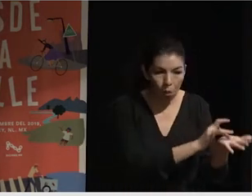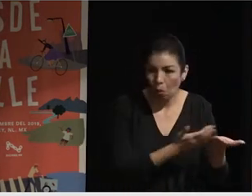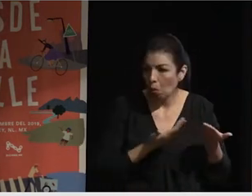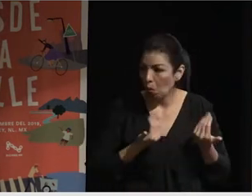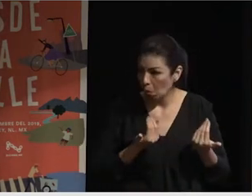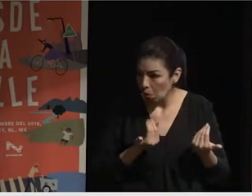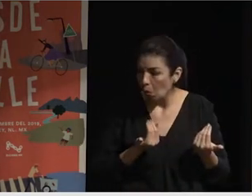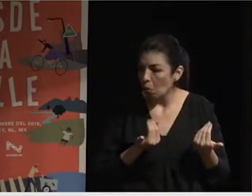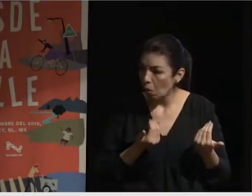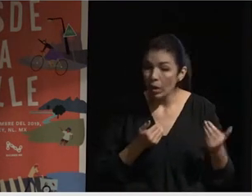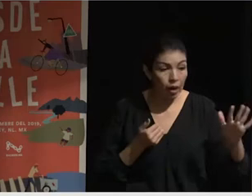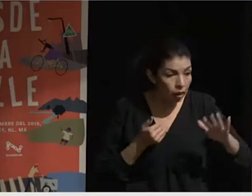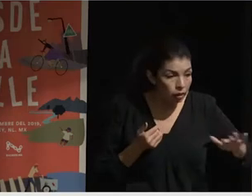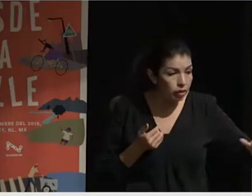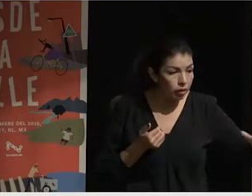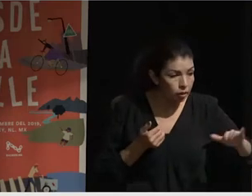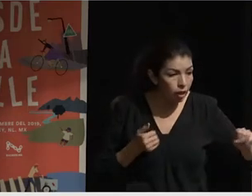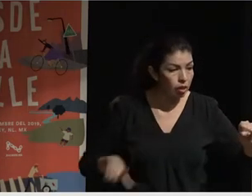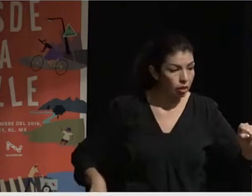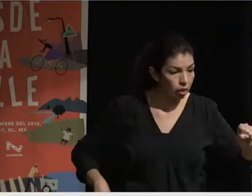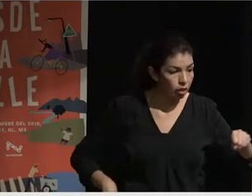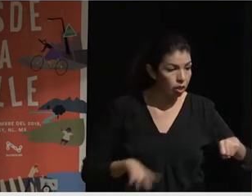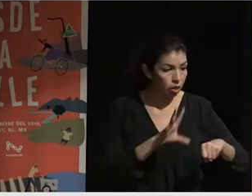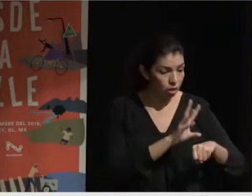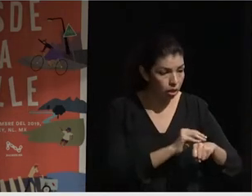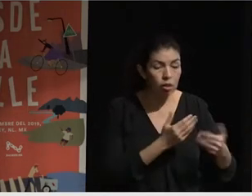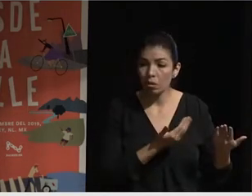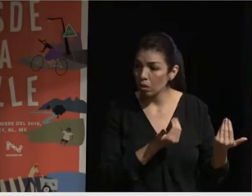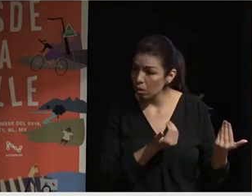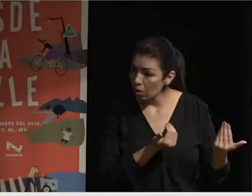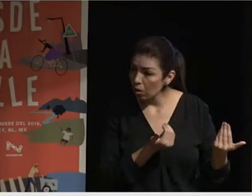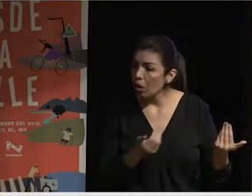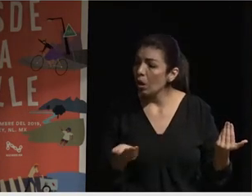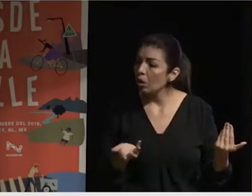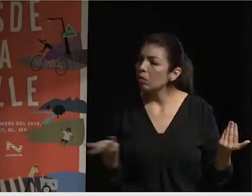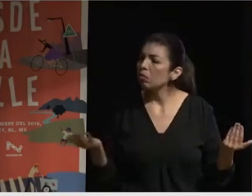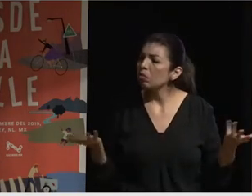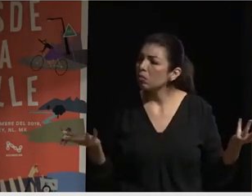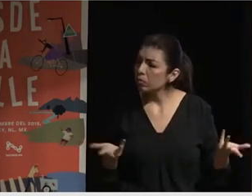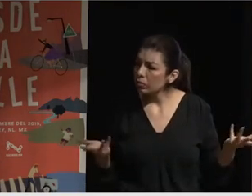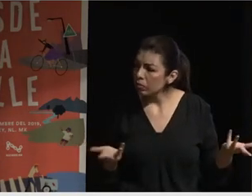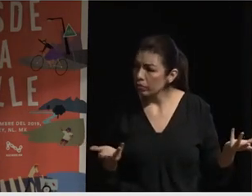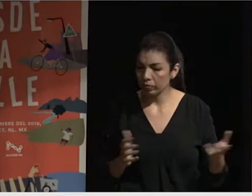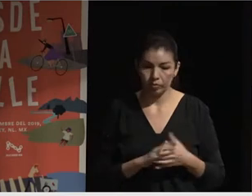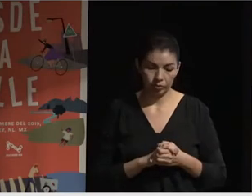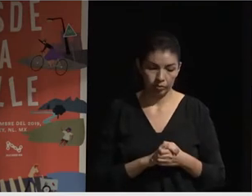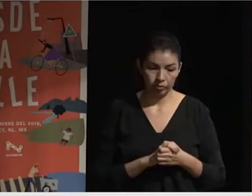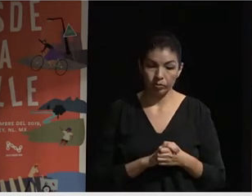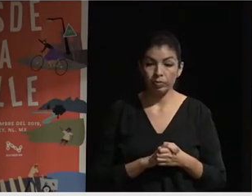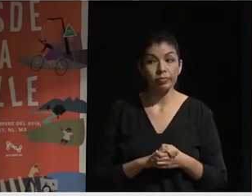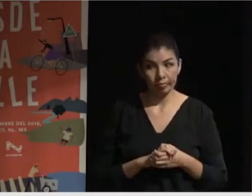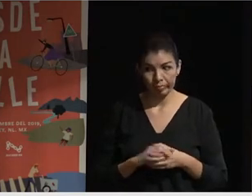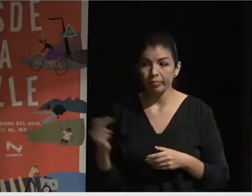allá la gentrificación? Aquellos resultados negativos que no tenemos focalizados. Nosotros hemos ahí como empezado la tarea de empezar